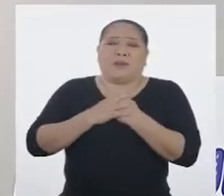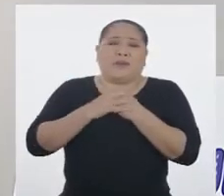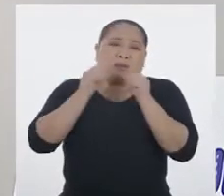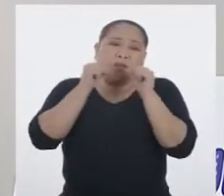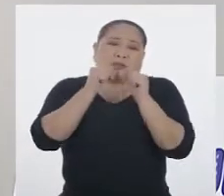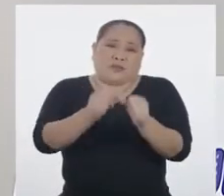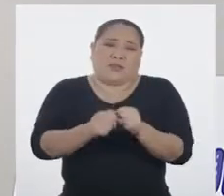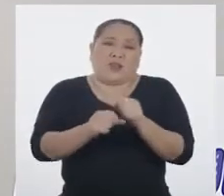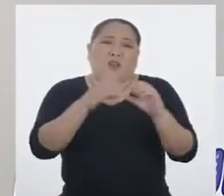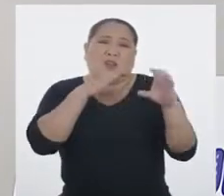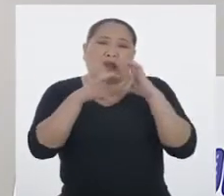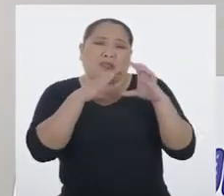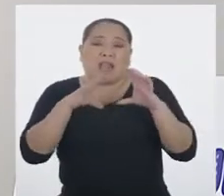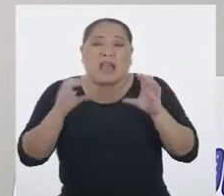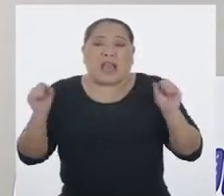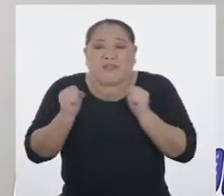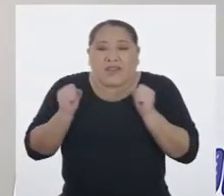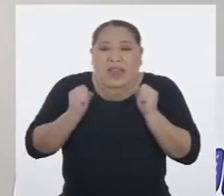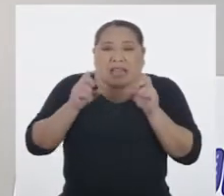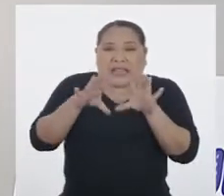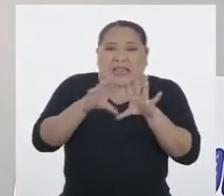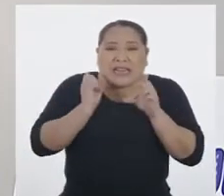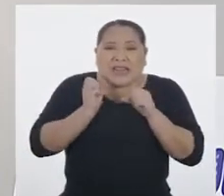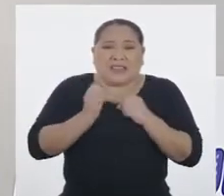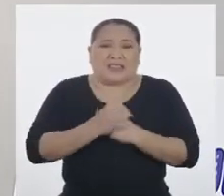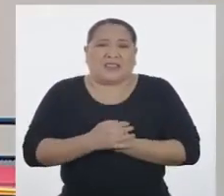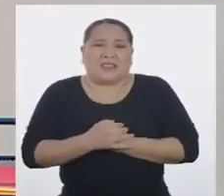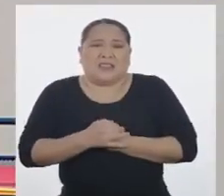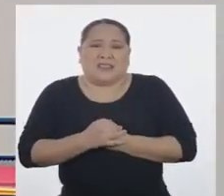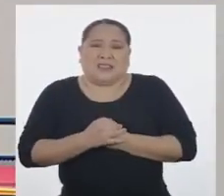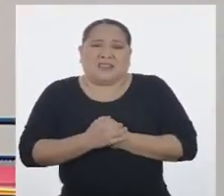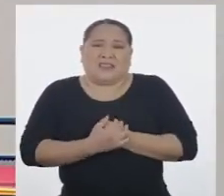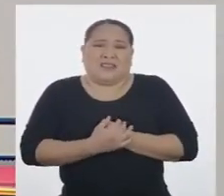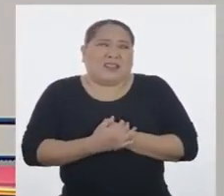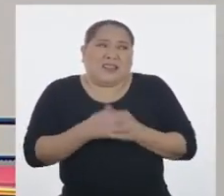Bueno, porque vamos a seguir hablando de las heladas y los friajes.